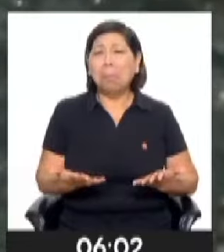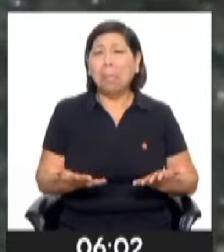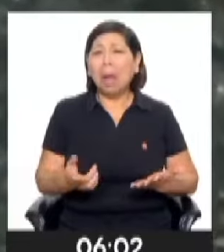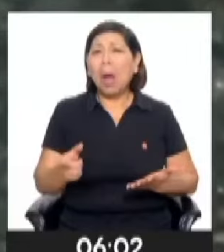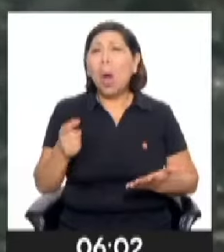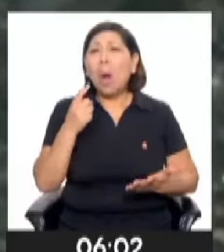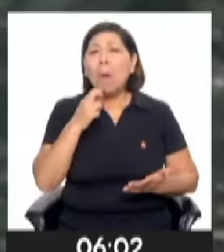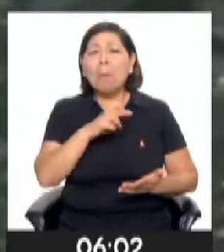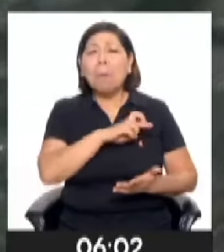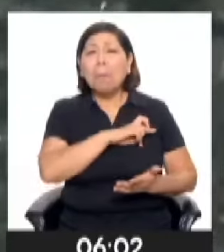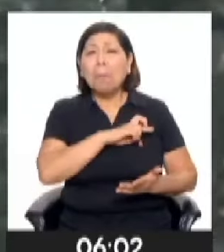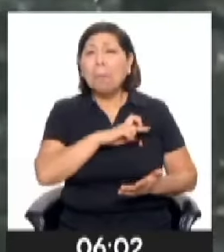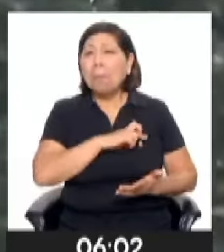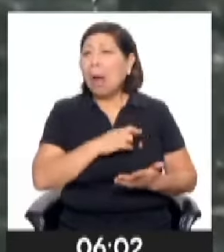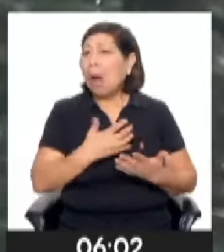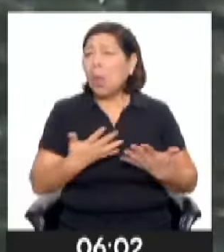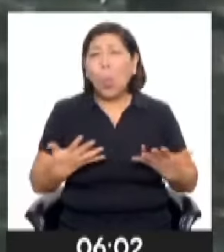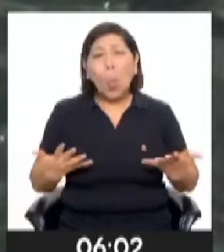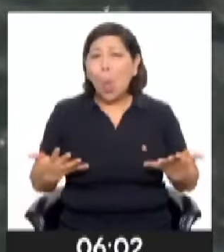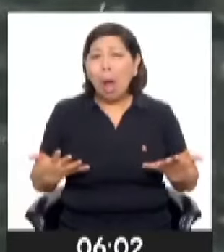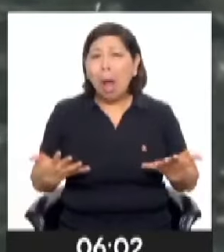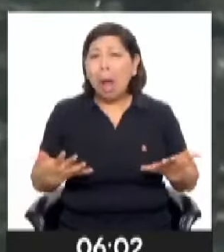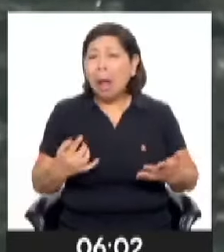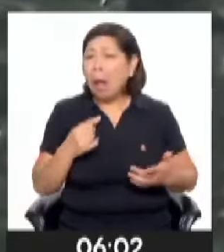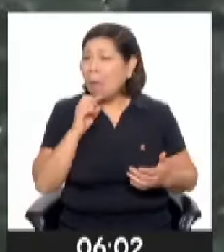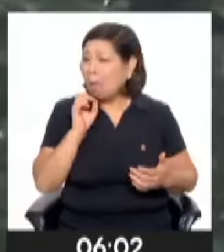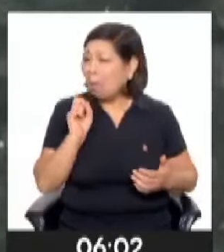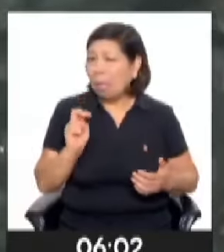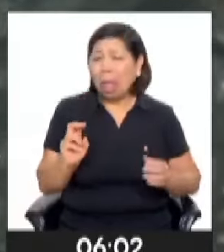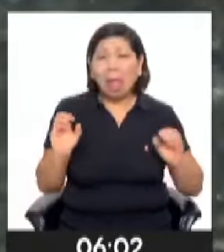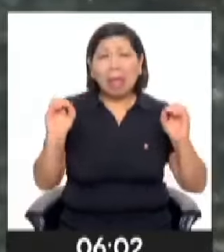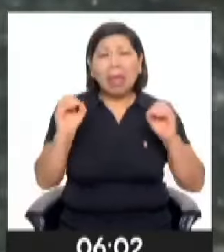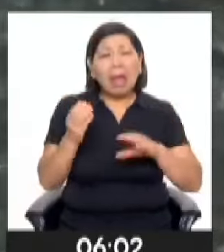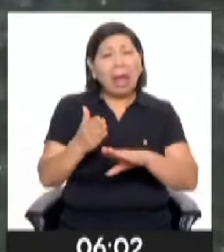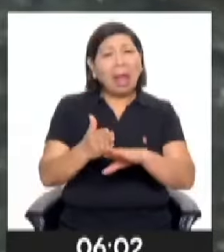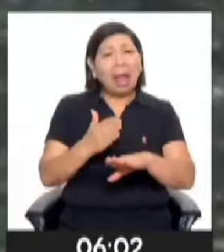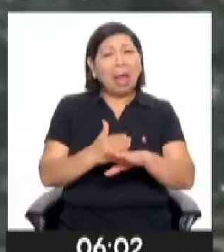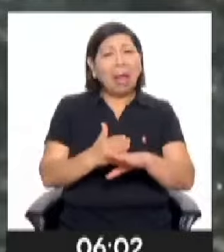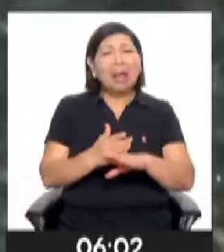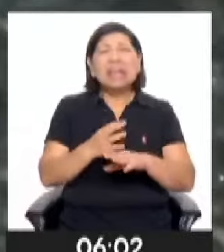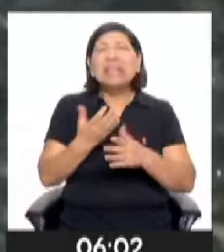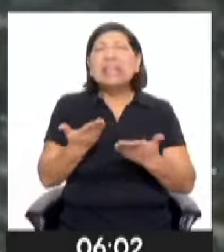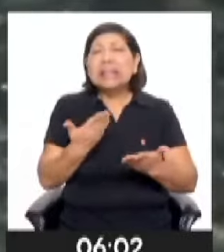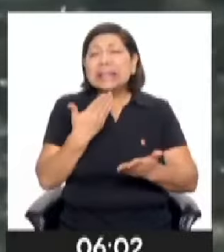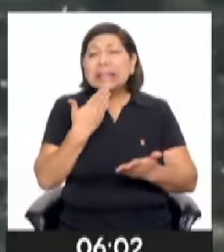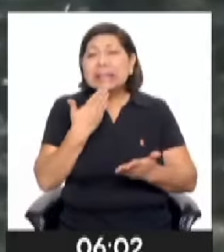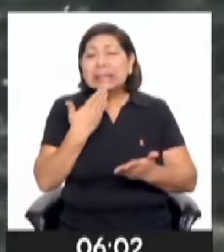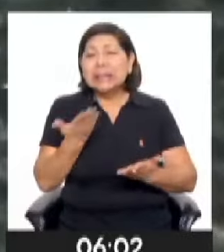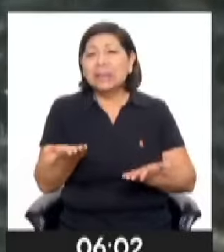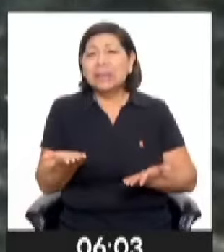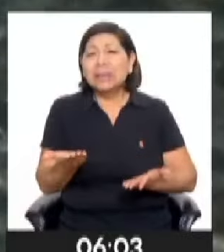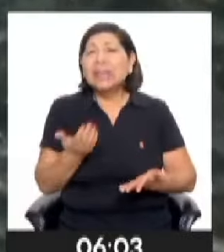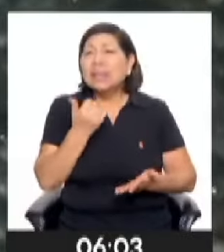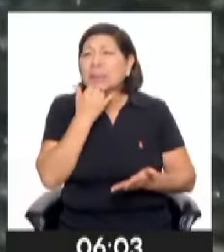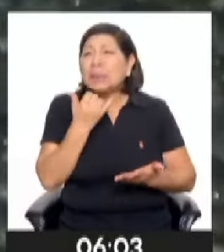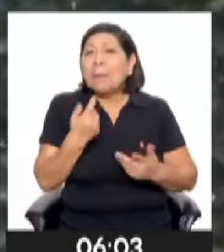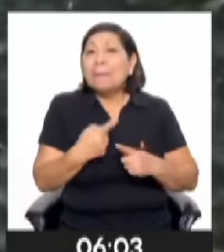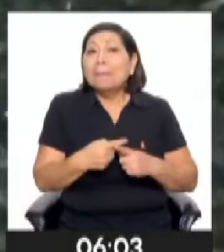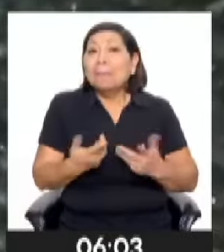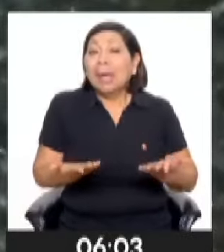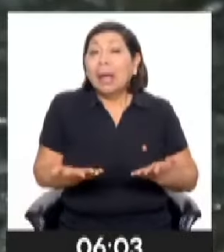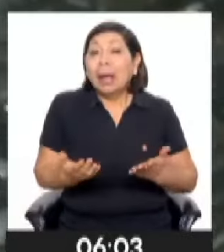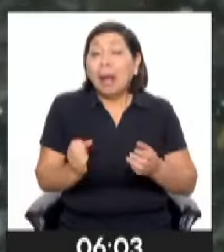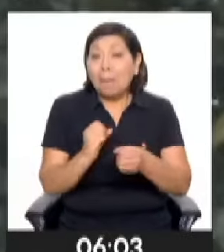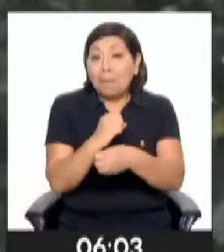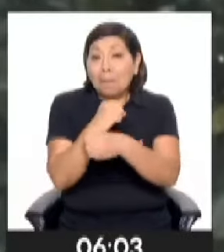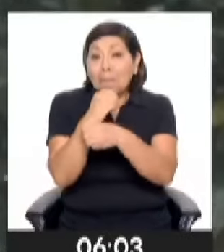Personal de Serenazgo nos indica que no habían reportado la presencia de estos restos, de estos animales silvestres. Sin embargo, en horas